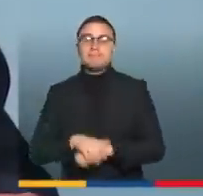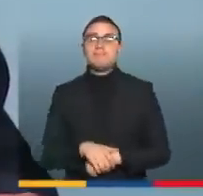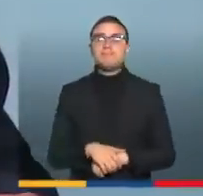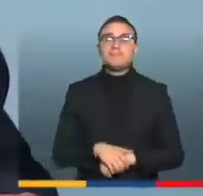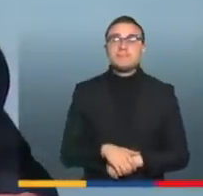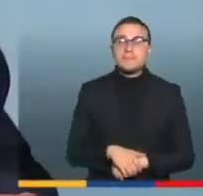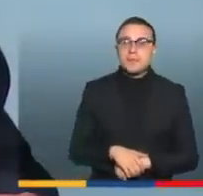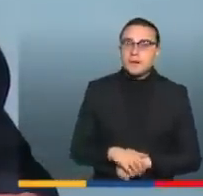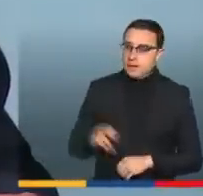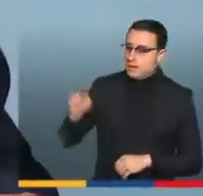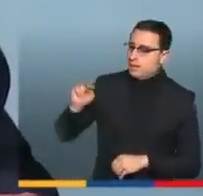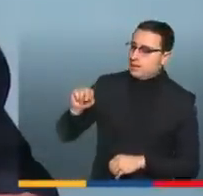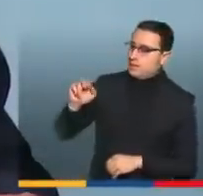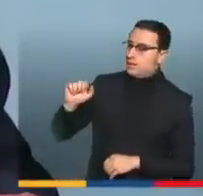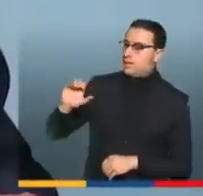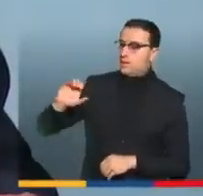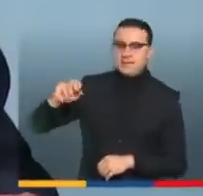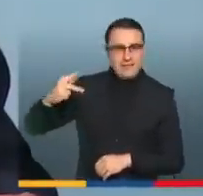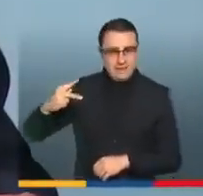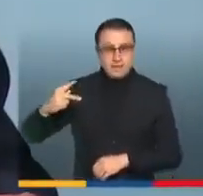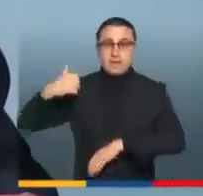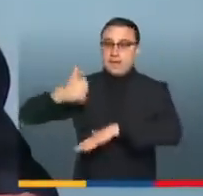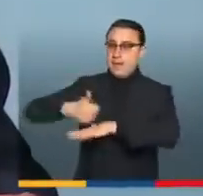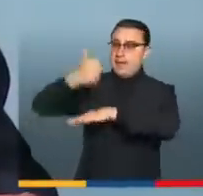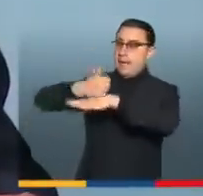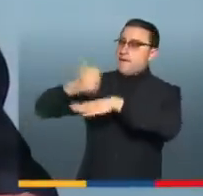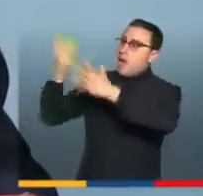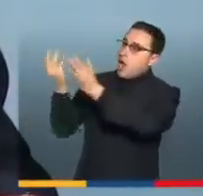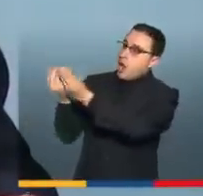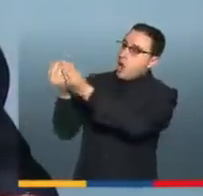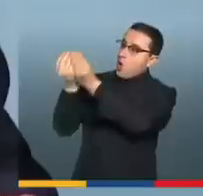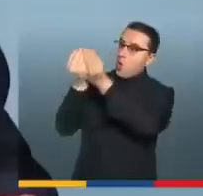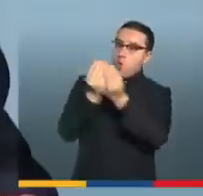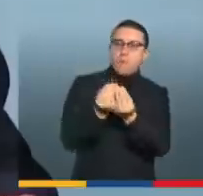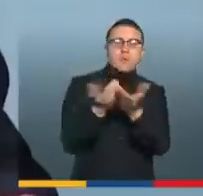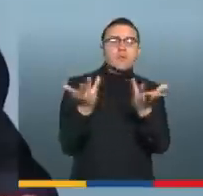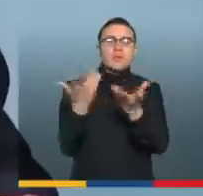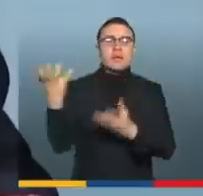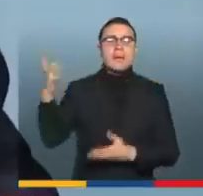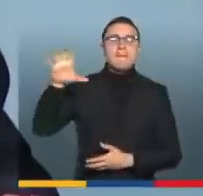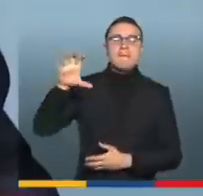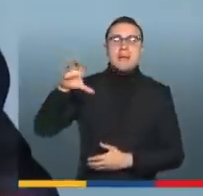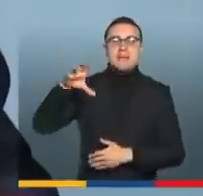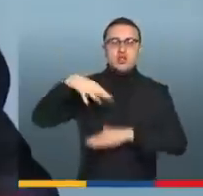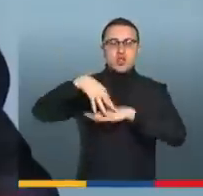Nylander, jefe del equipo facilitador de Noruega.